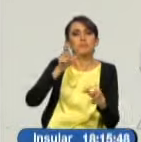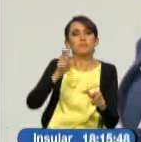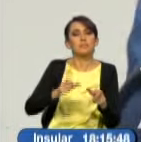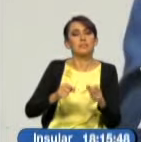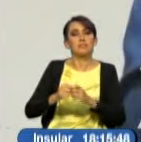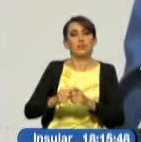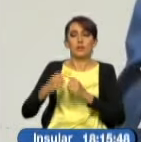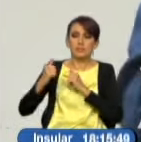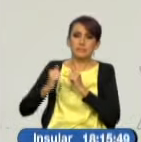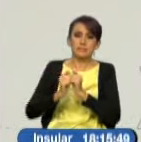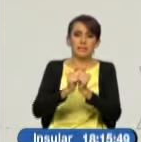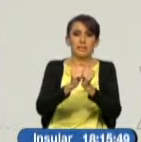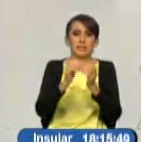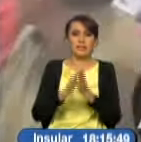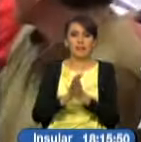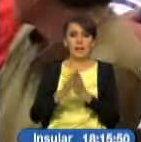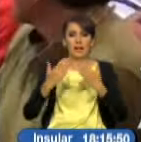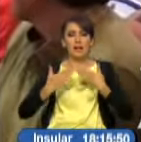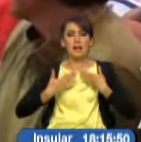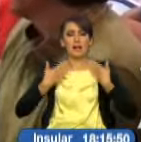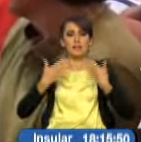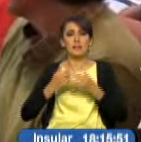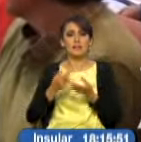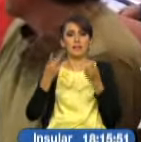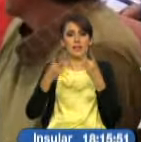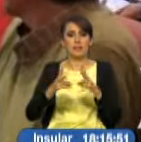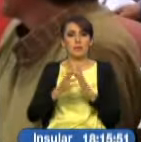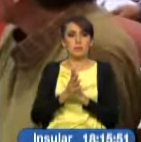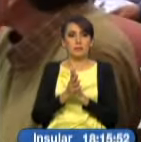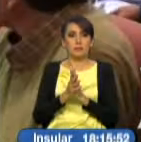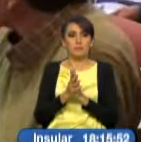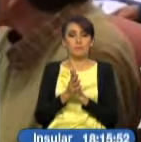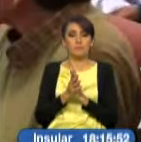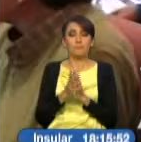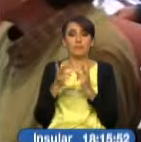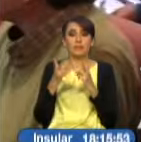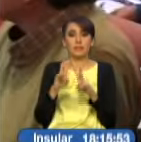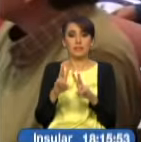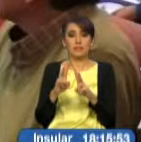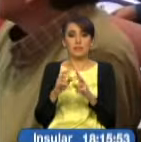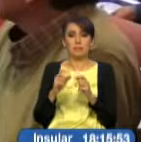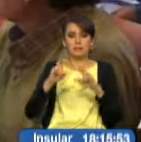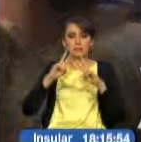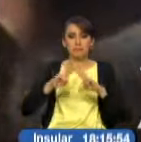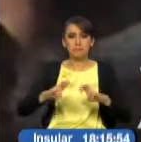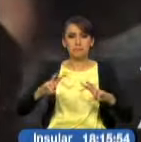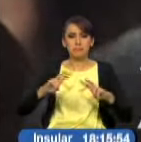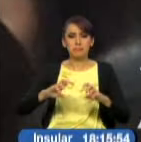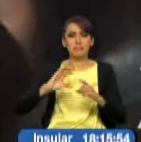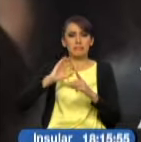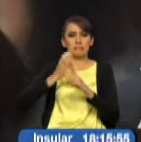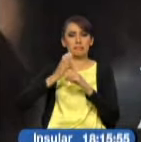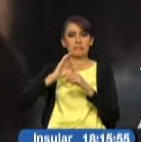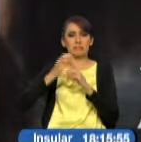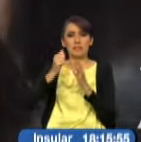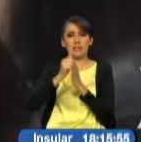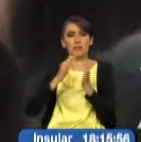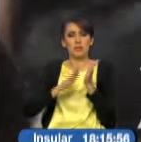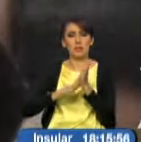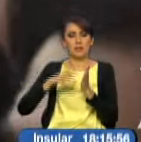pie! ¡Da la guía! Mientras que en un breve discurso se analizó las propuestas de Guillermo Lasso inscritas en el plan de